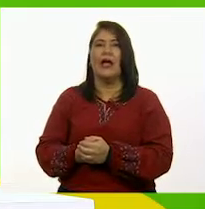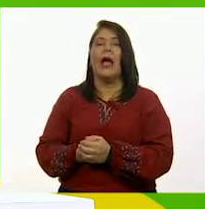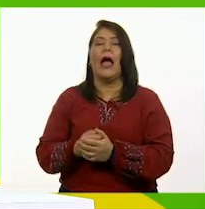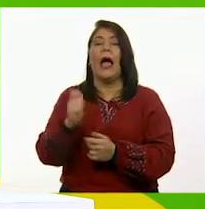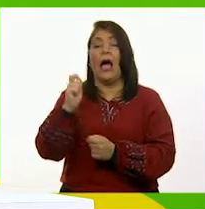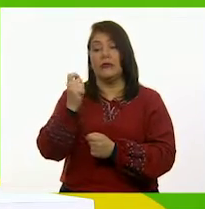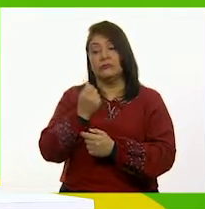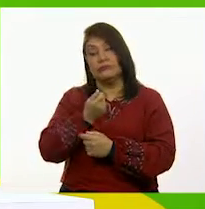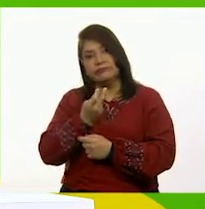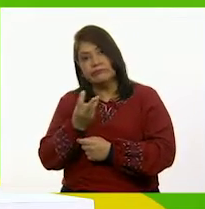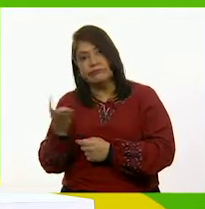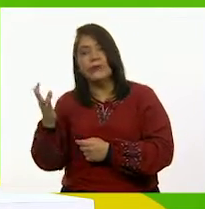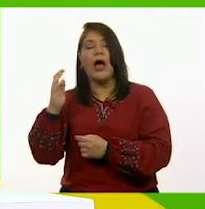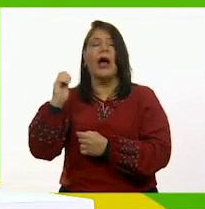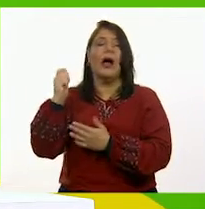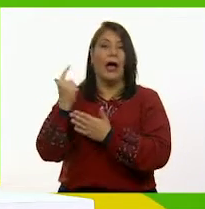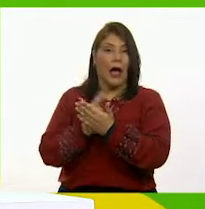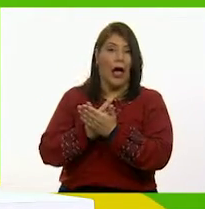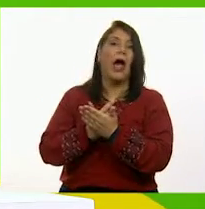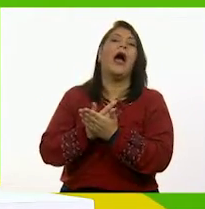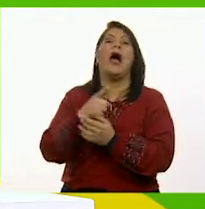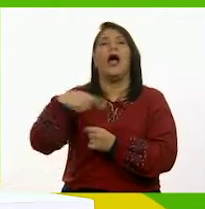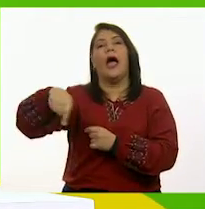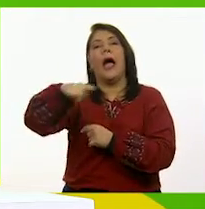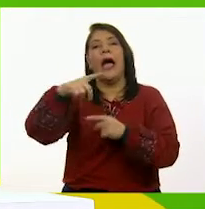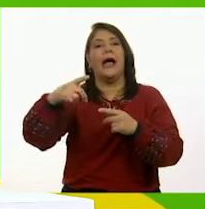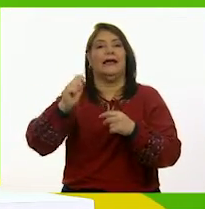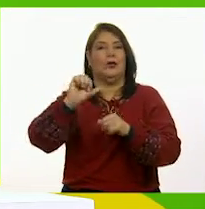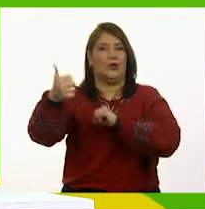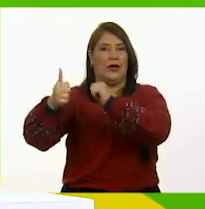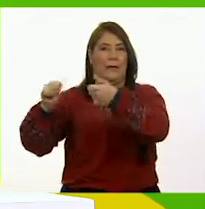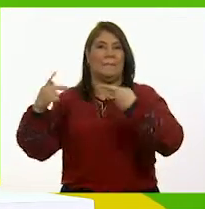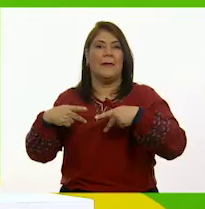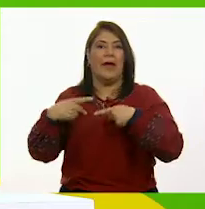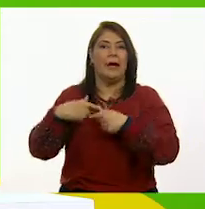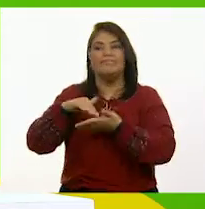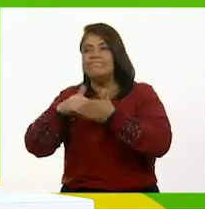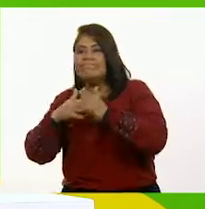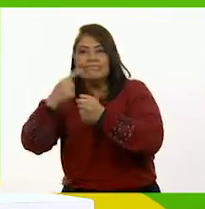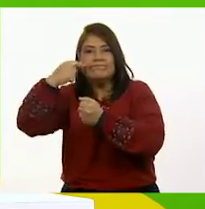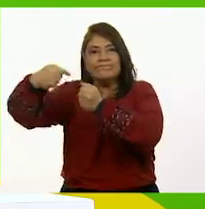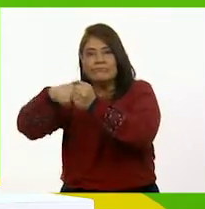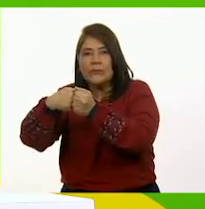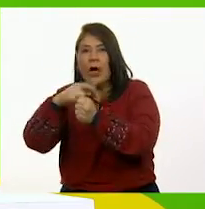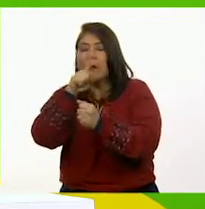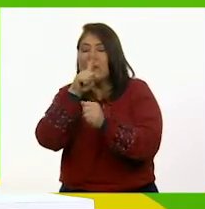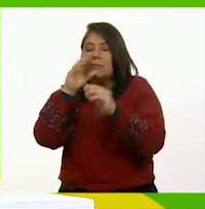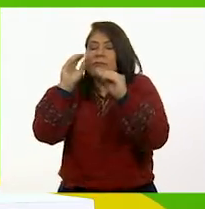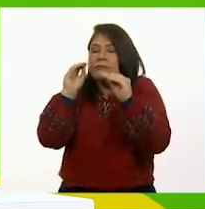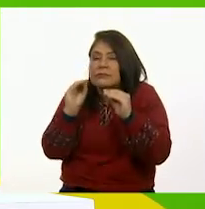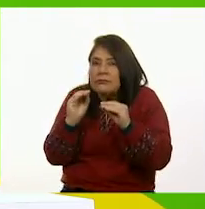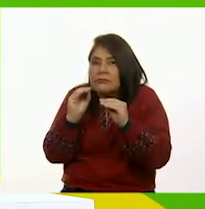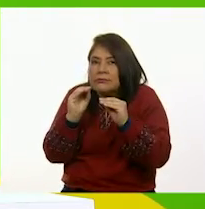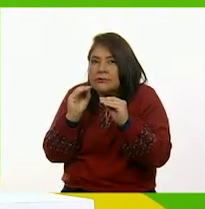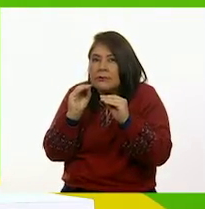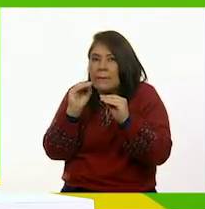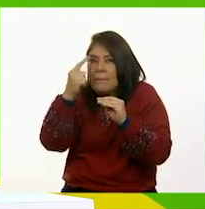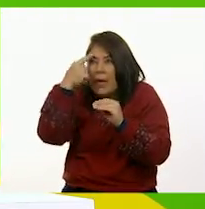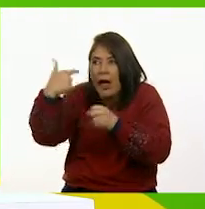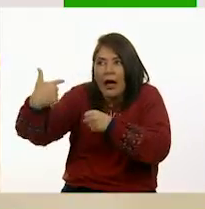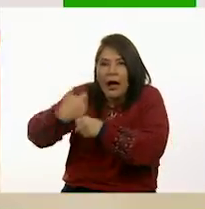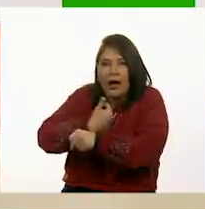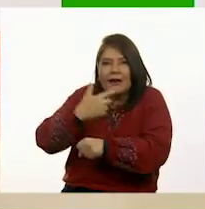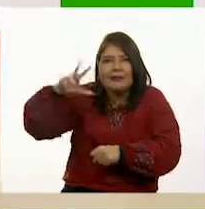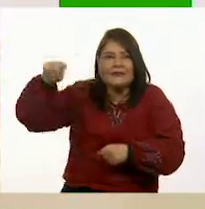el conteo, el resto de los jugadores deben buscar un lugar para esconderse y guardar silencio para que no los